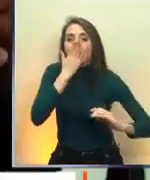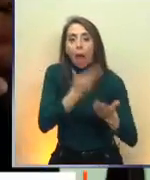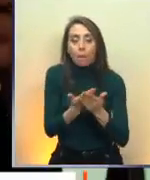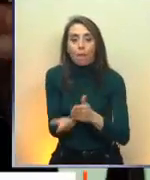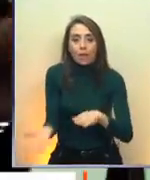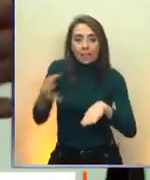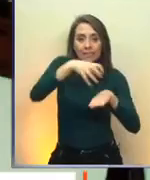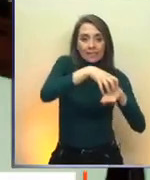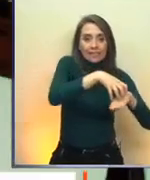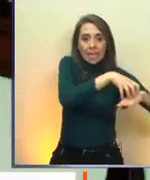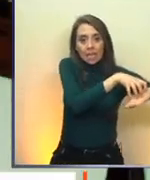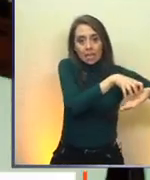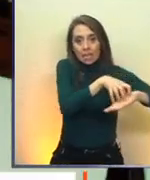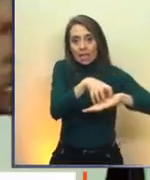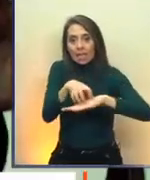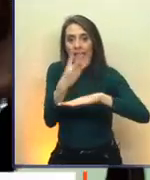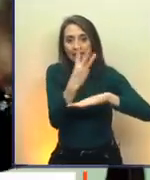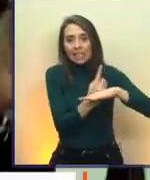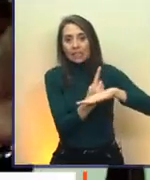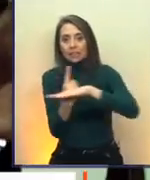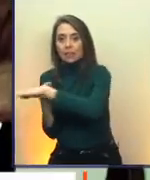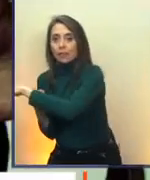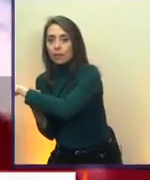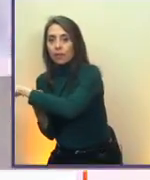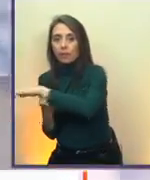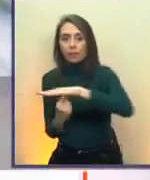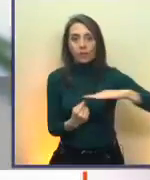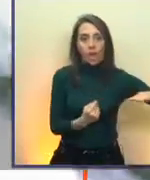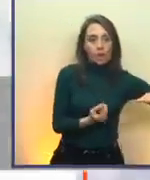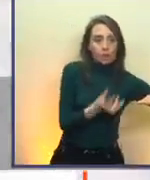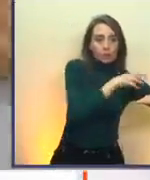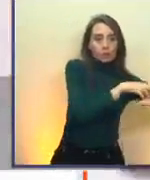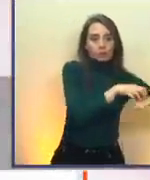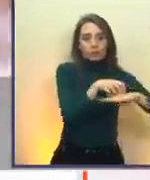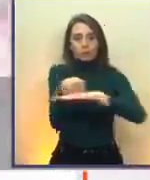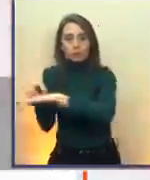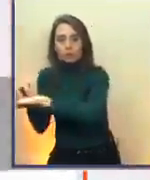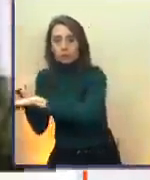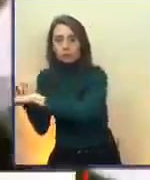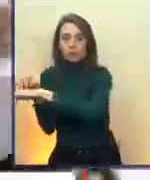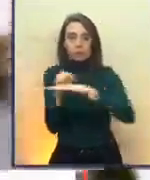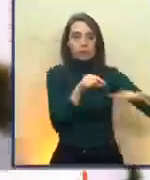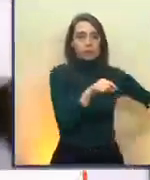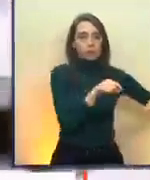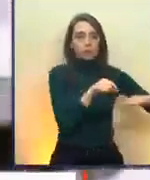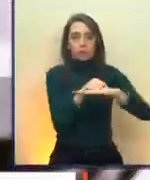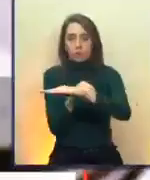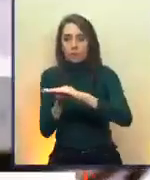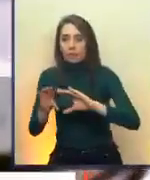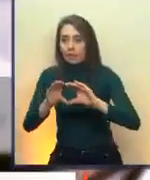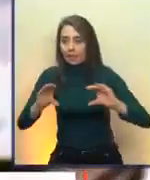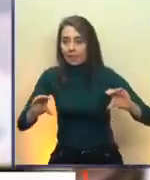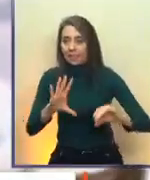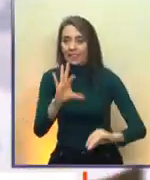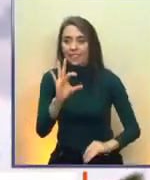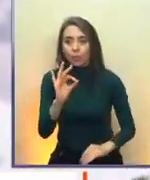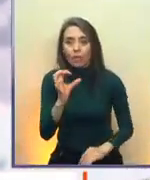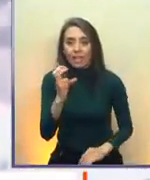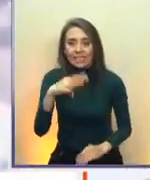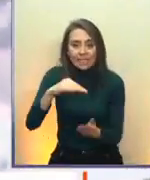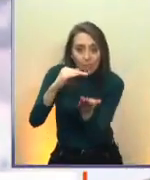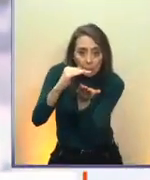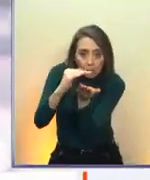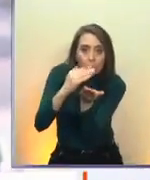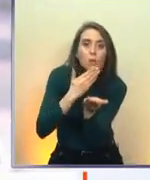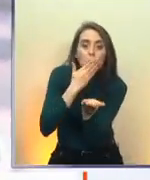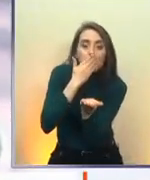para trasladar en tres viajes a toda la expedición. Lo spessore del ghiaccio dell'isola non superava i 50 centimetri. In lugar